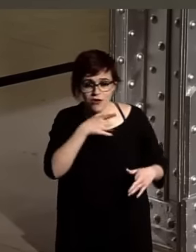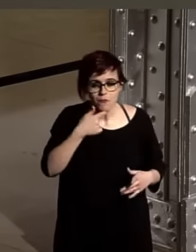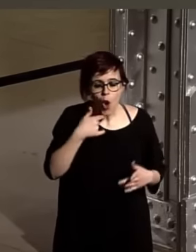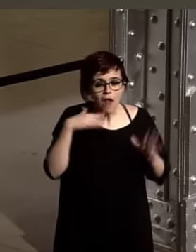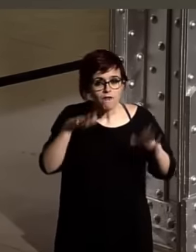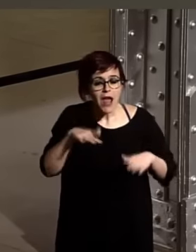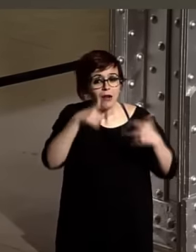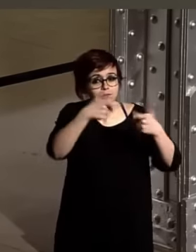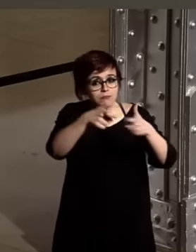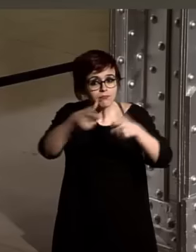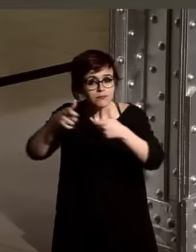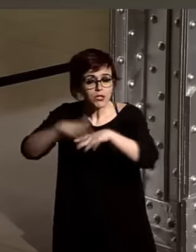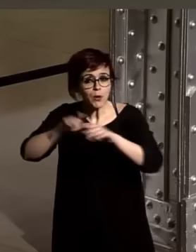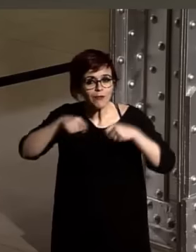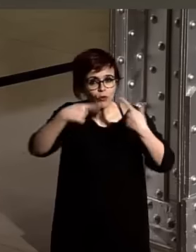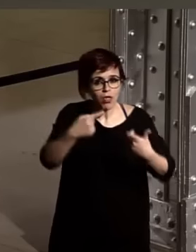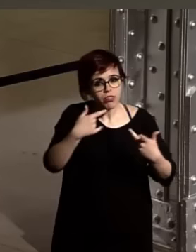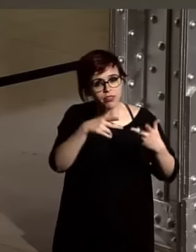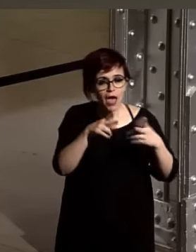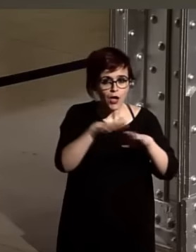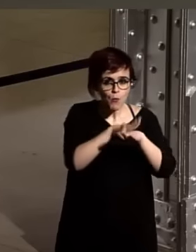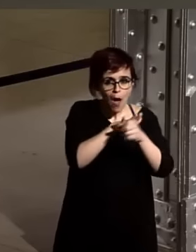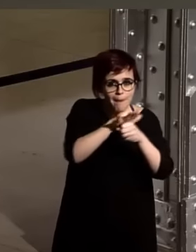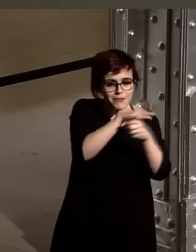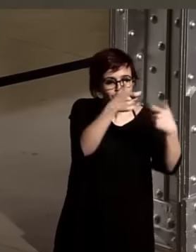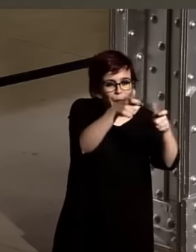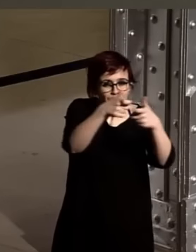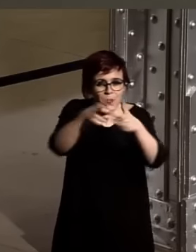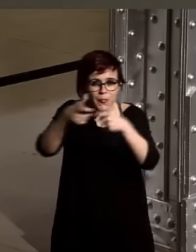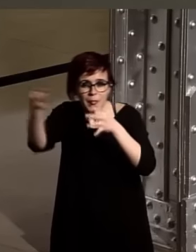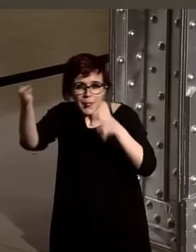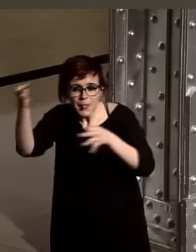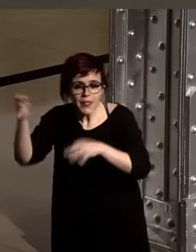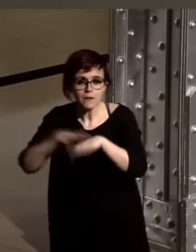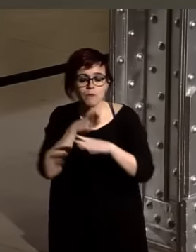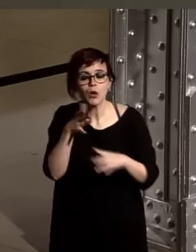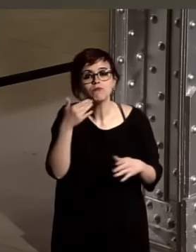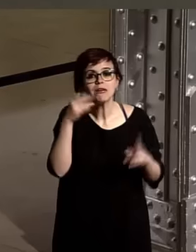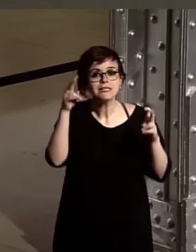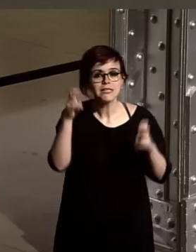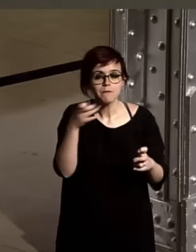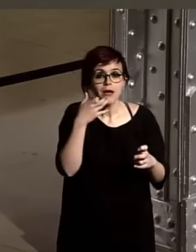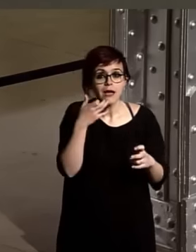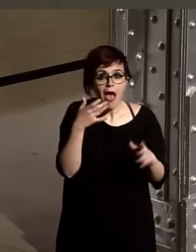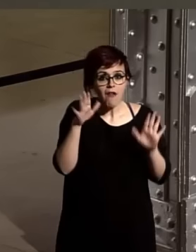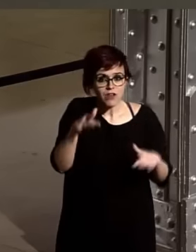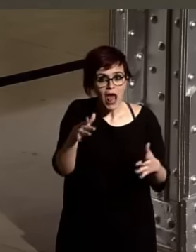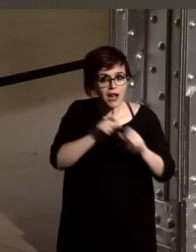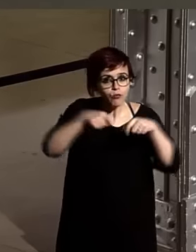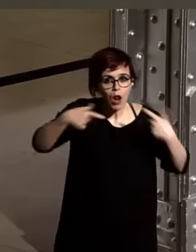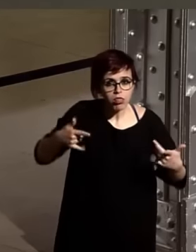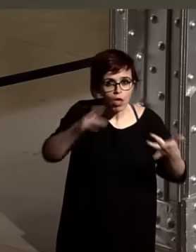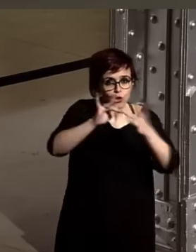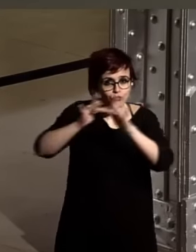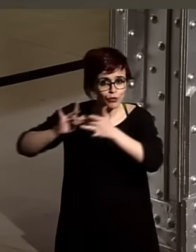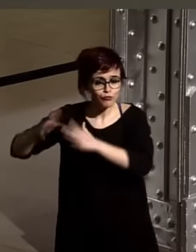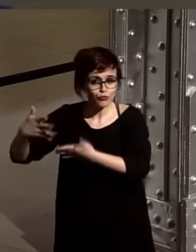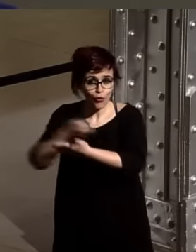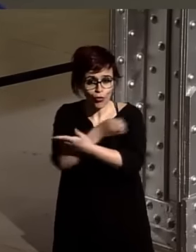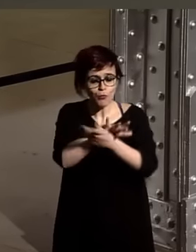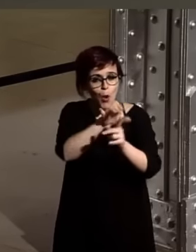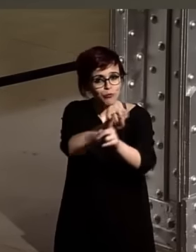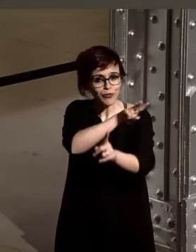fragmentar fragmentar la naturaleza en disciplinas es como extraño los los fenómenos intervienen o sea se pueden